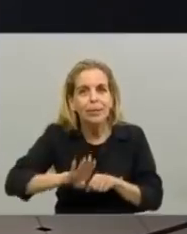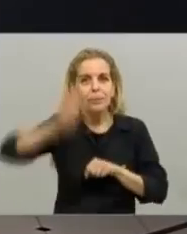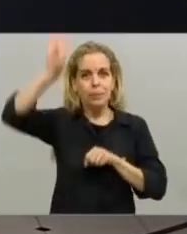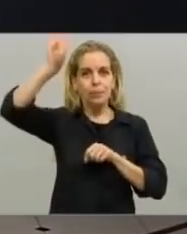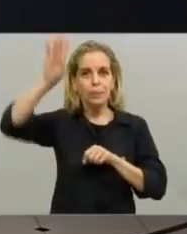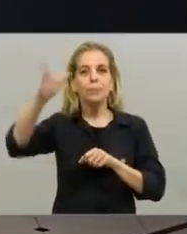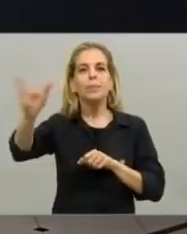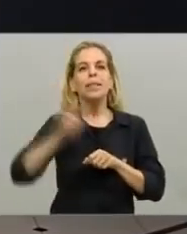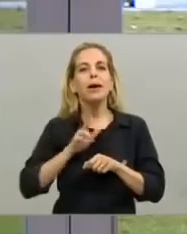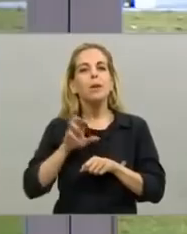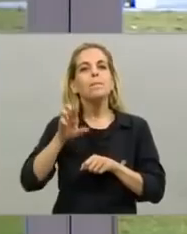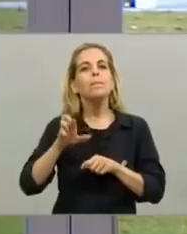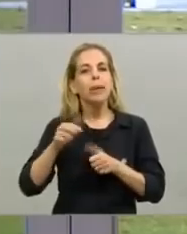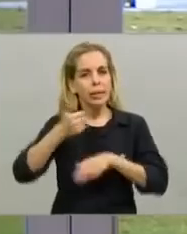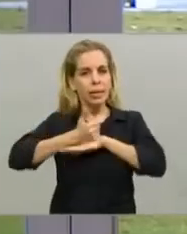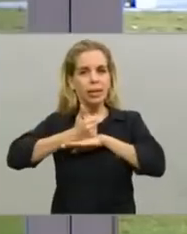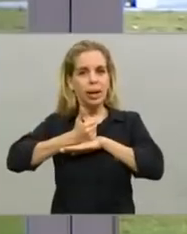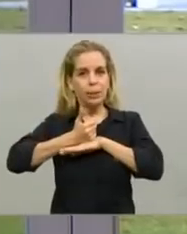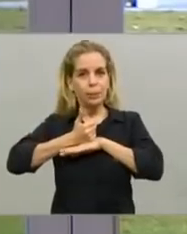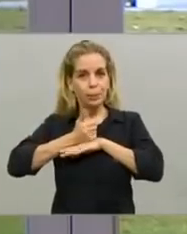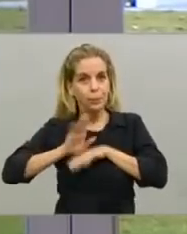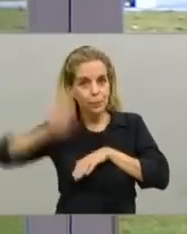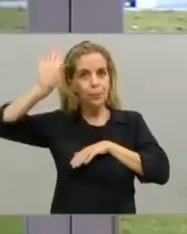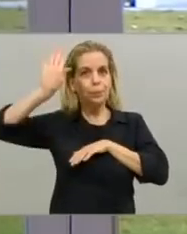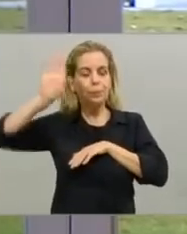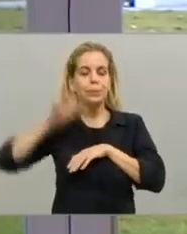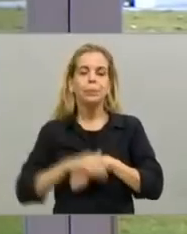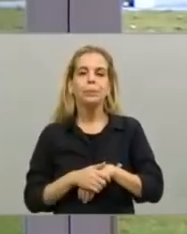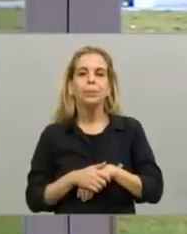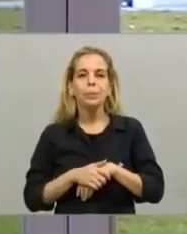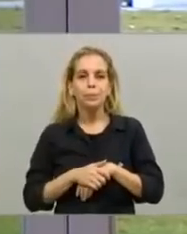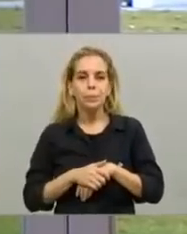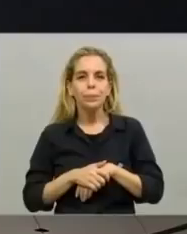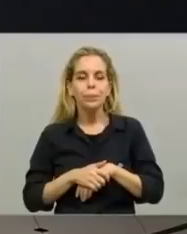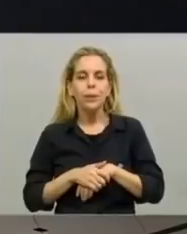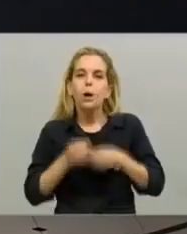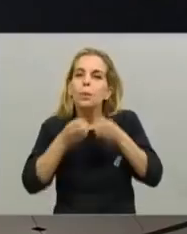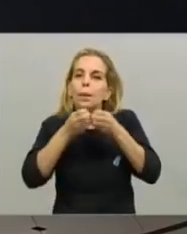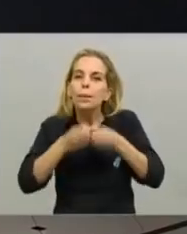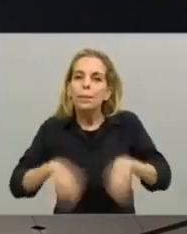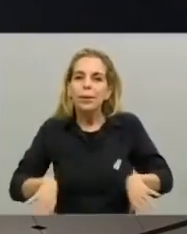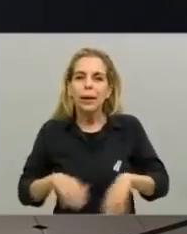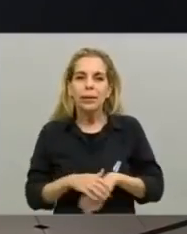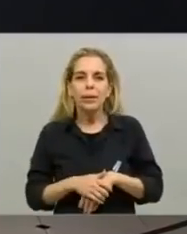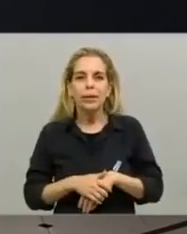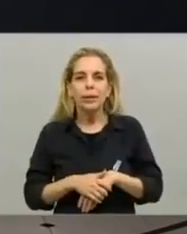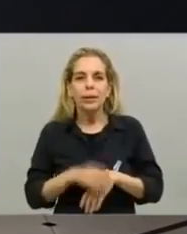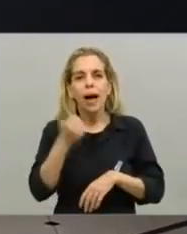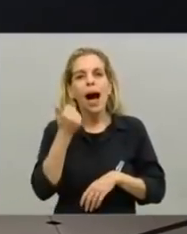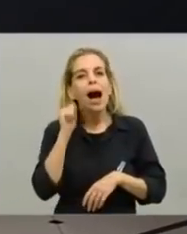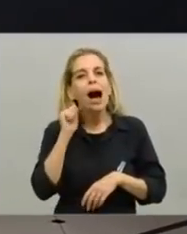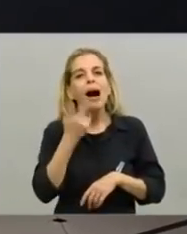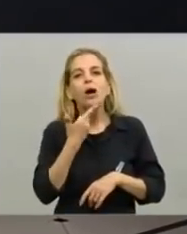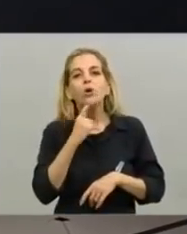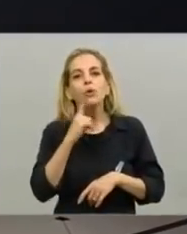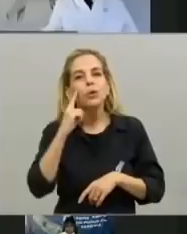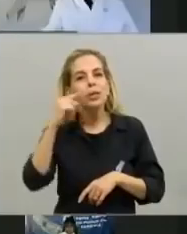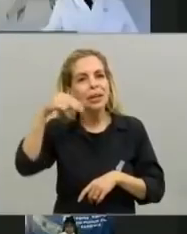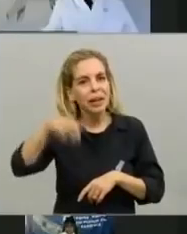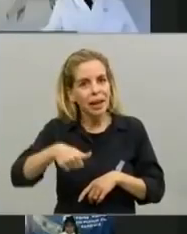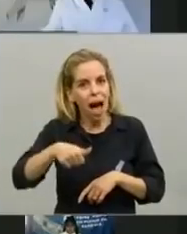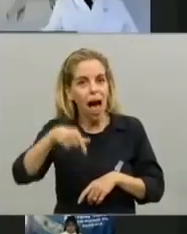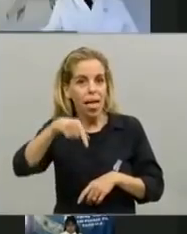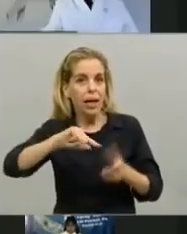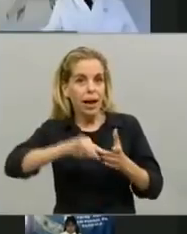presente. Así sé que están ahí. Voy a empezar por Agustín Arguía, de la Ciudad Autónoma de